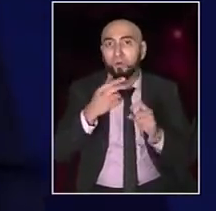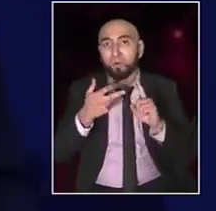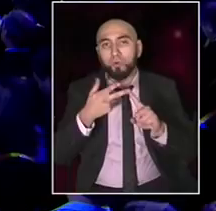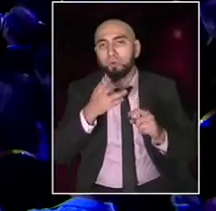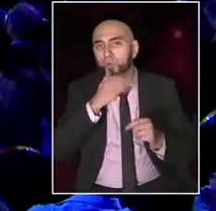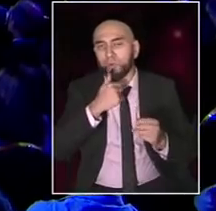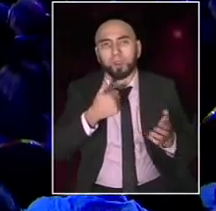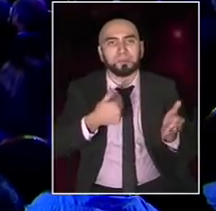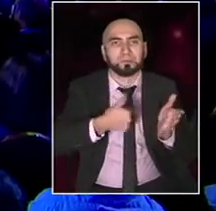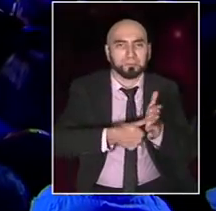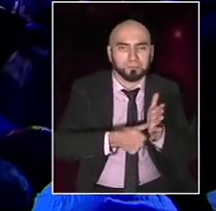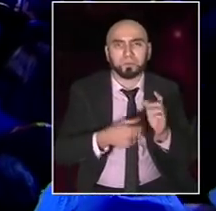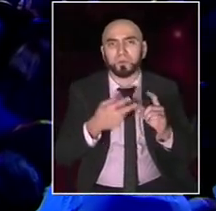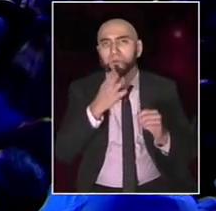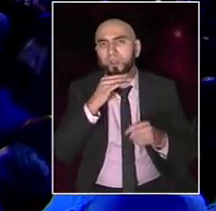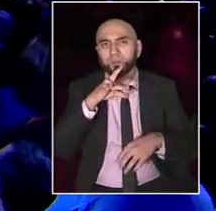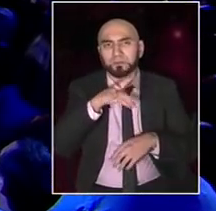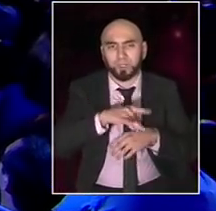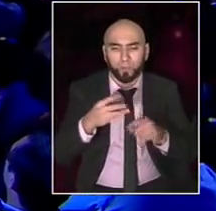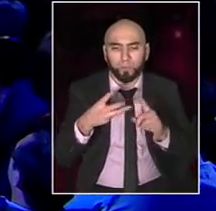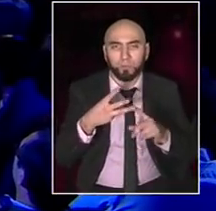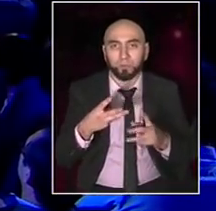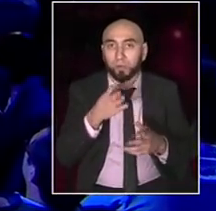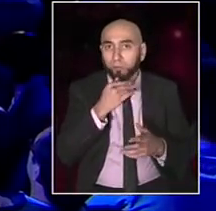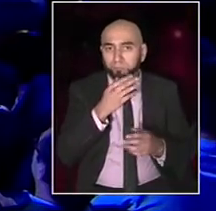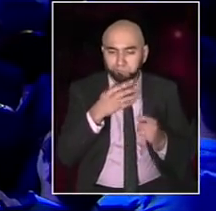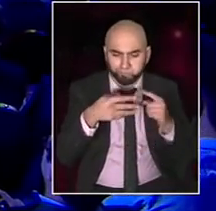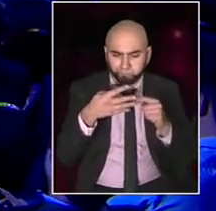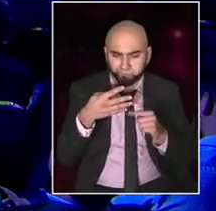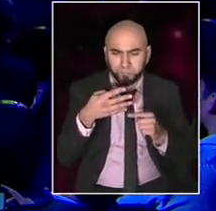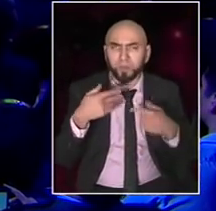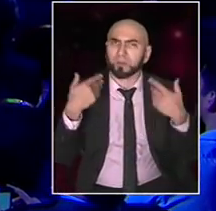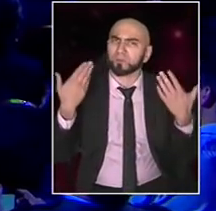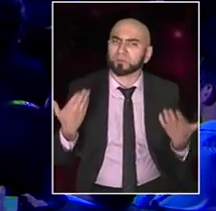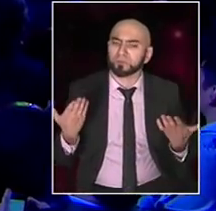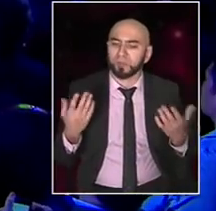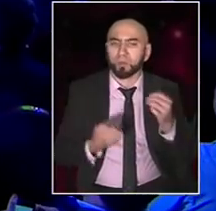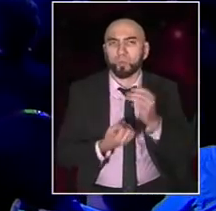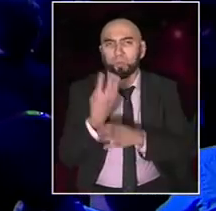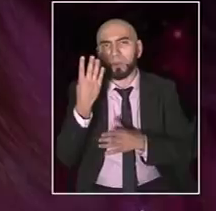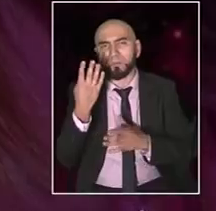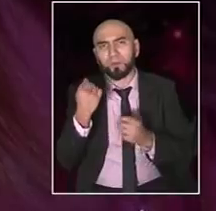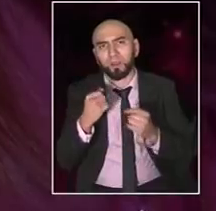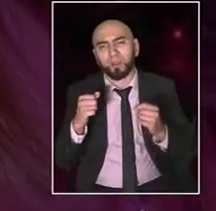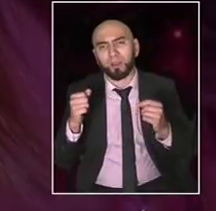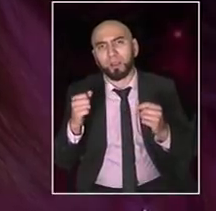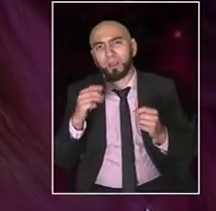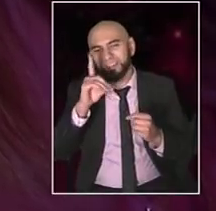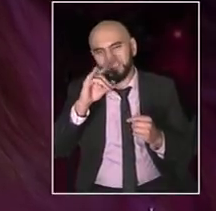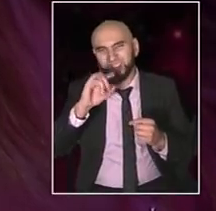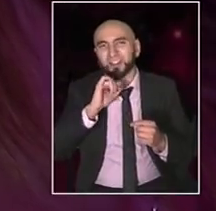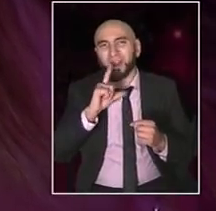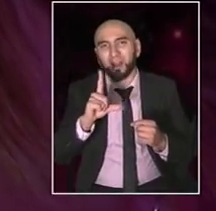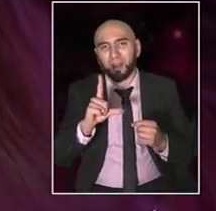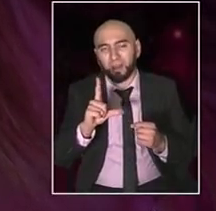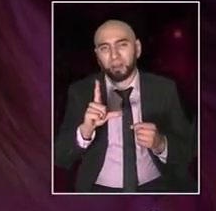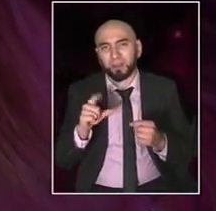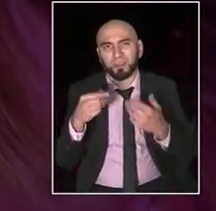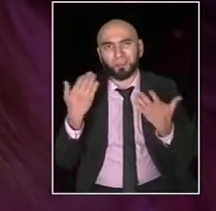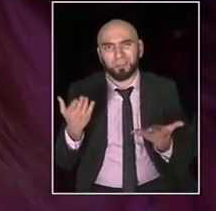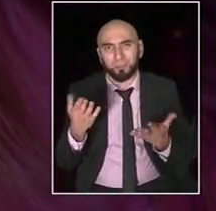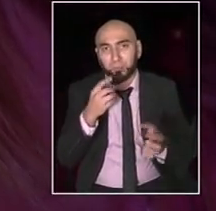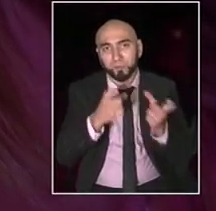tiene salud. Entonces, hay una nueva dimensión de trabajadores que se llaman estos digitales nómades, que tienen otros